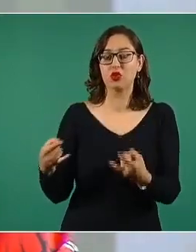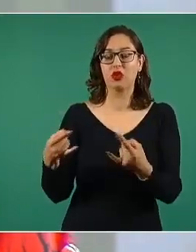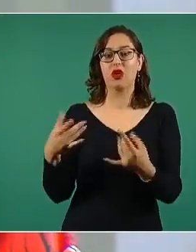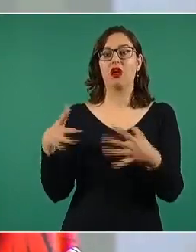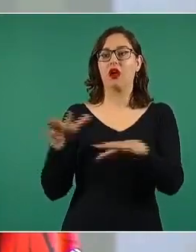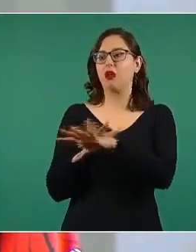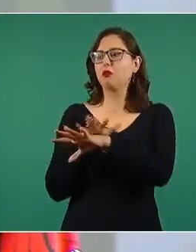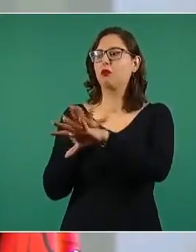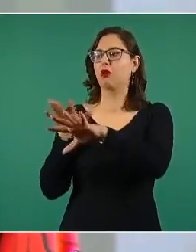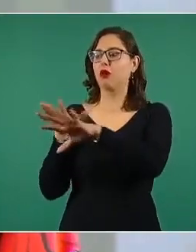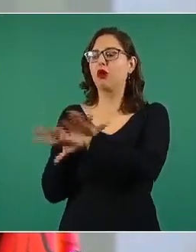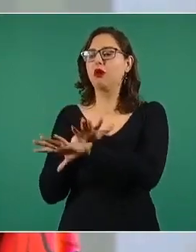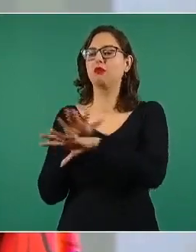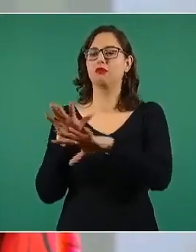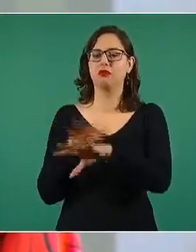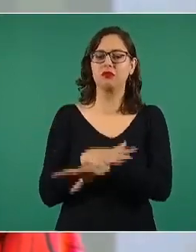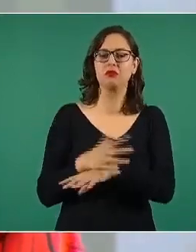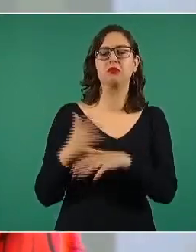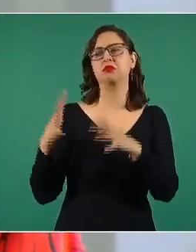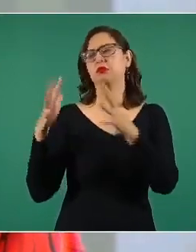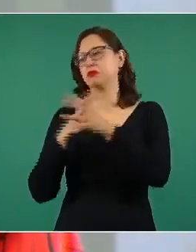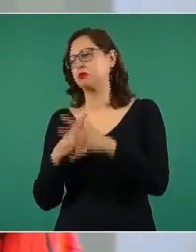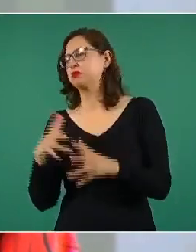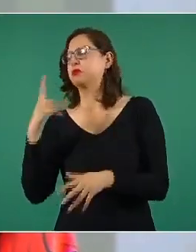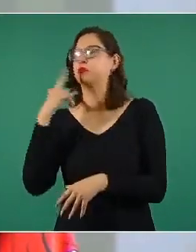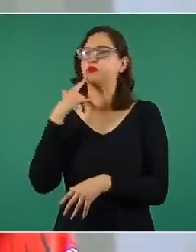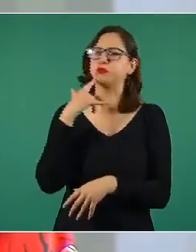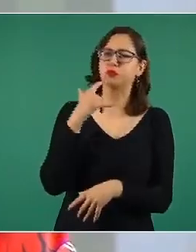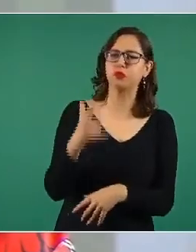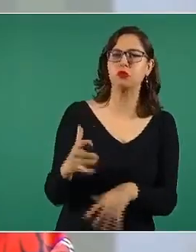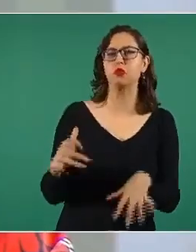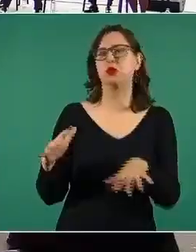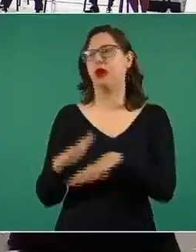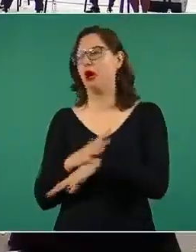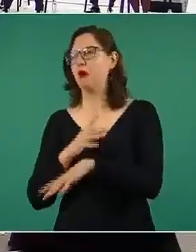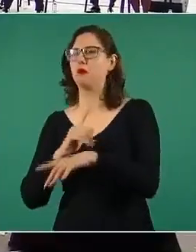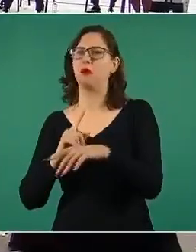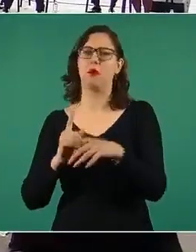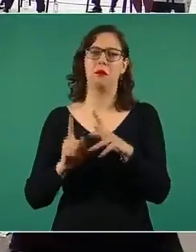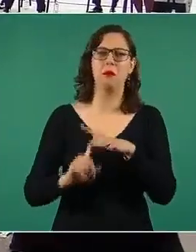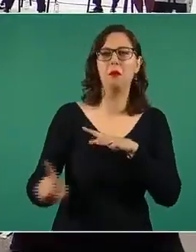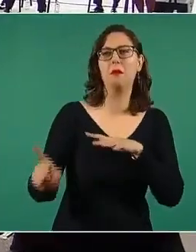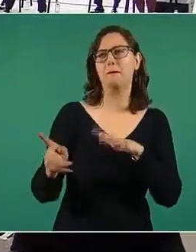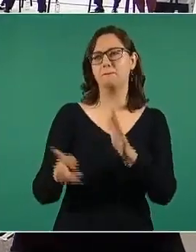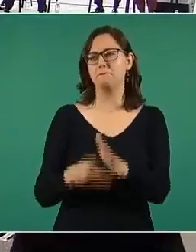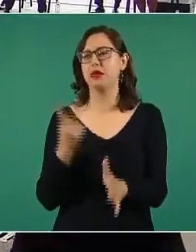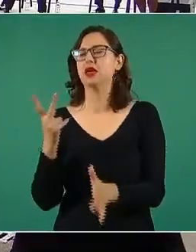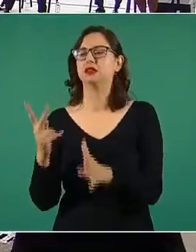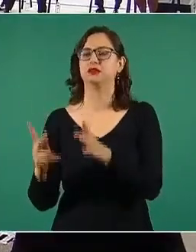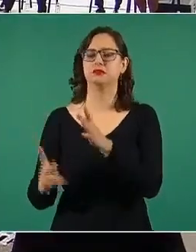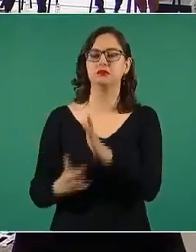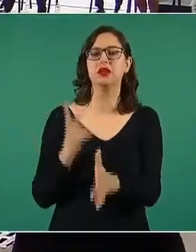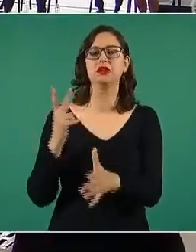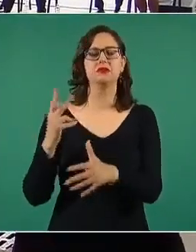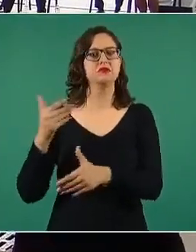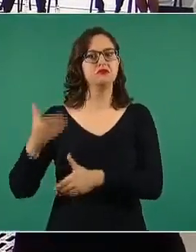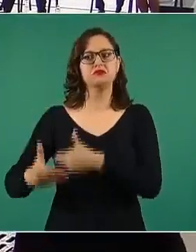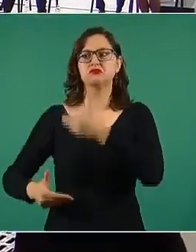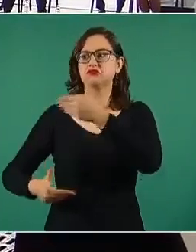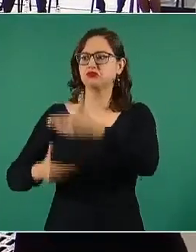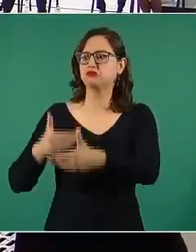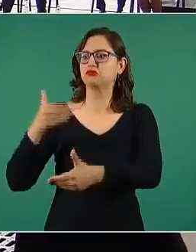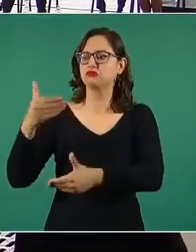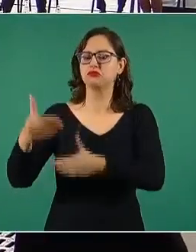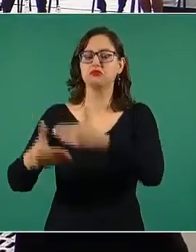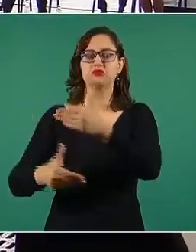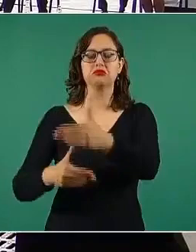diversa, condensa luchas, migraciones centenarias de diversos pueblos, pero esa historia fue cortada, tuvo un